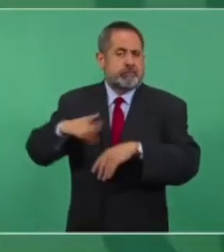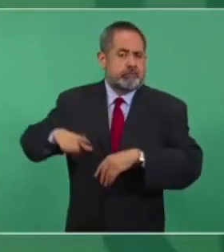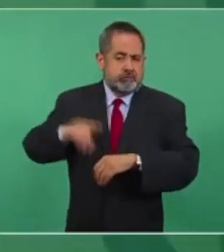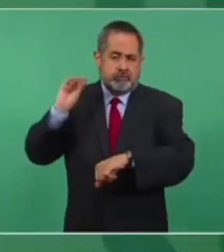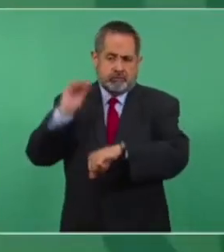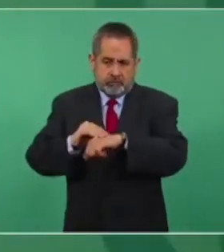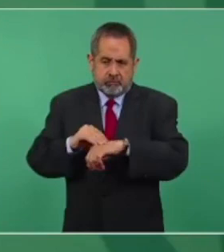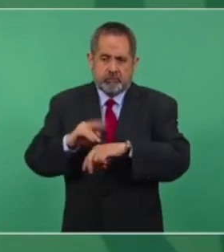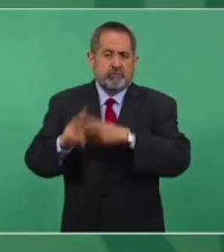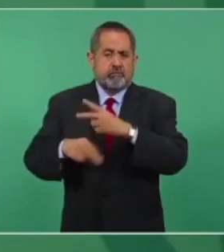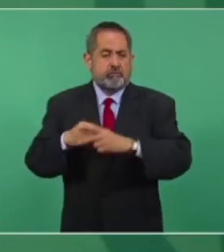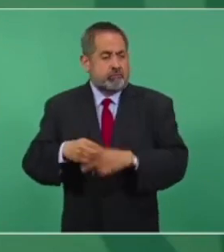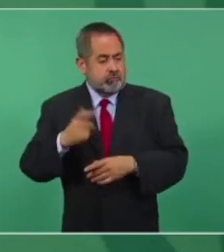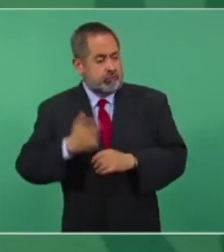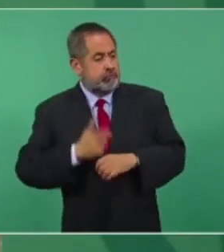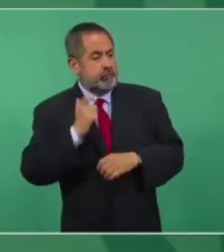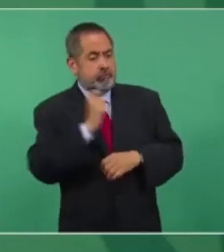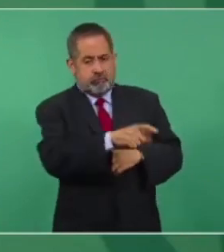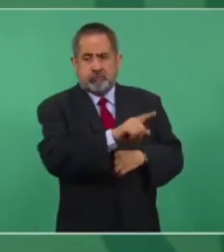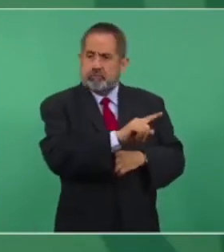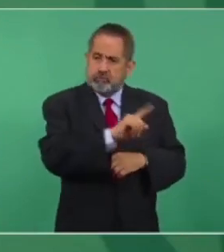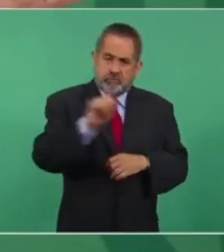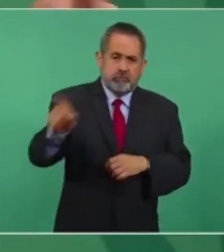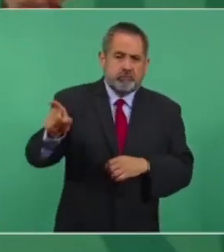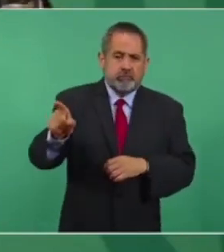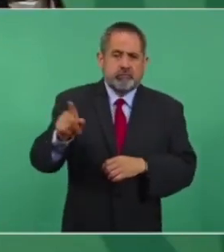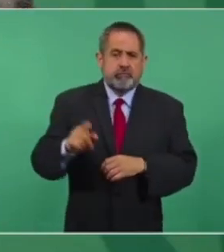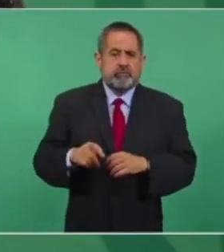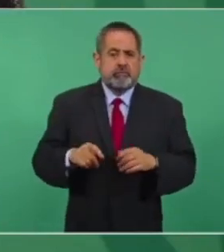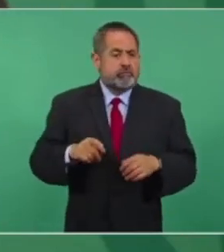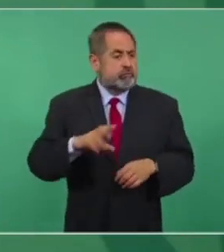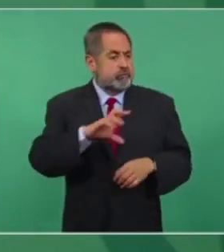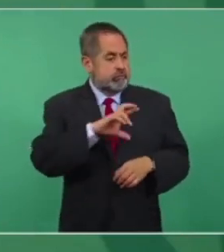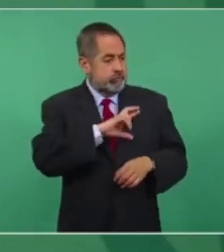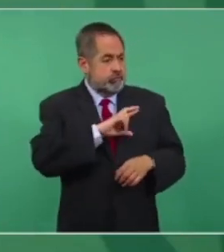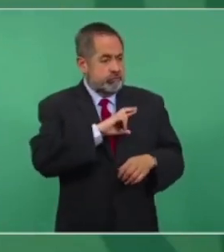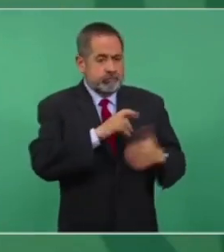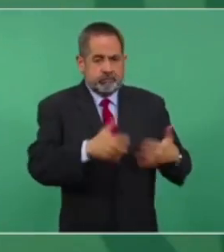y les pagamos por